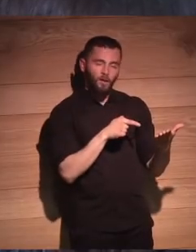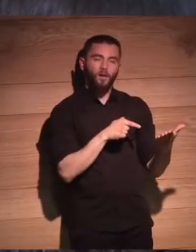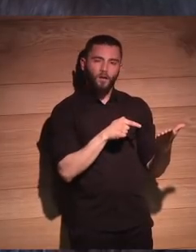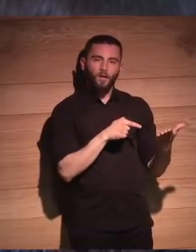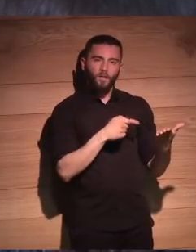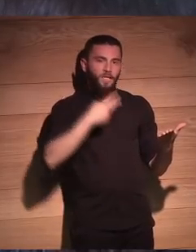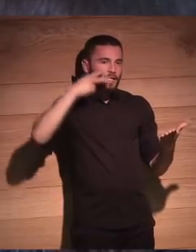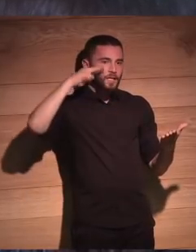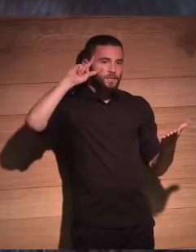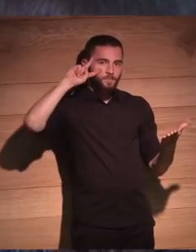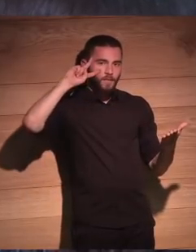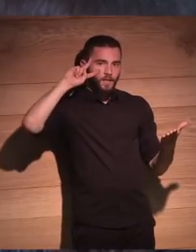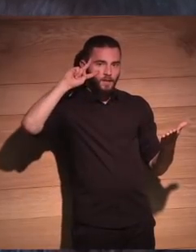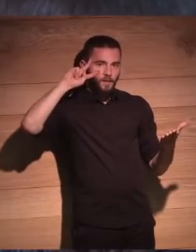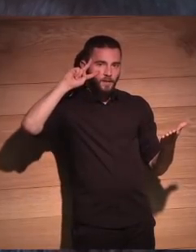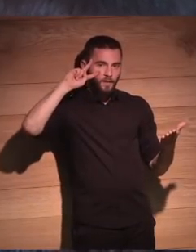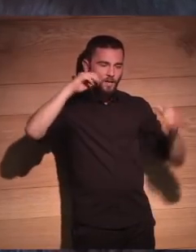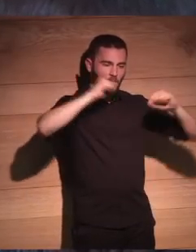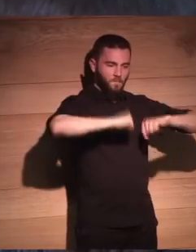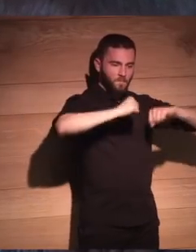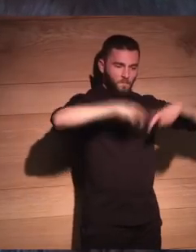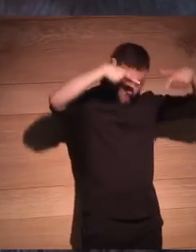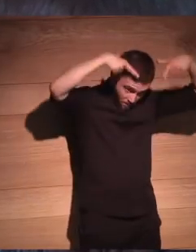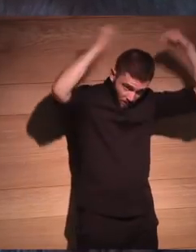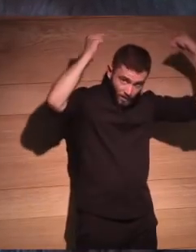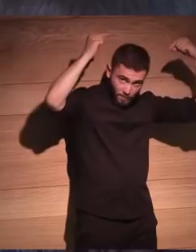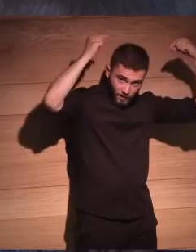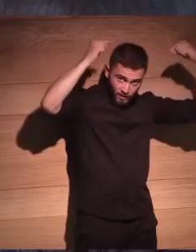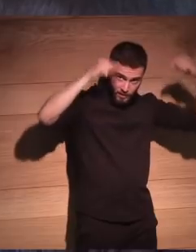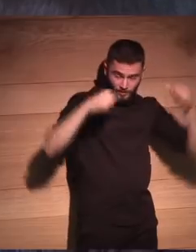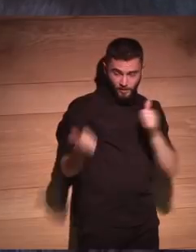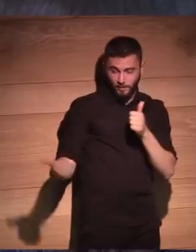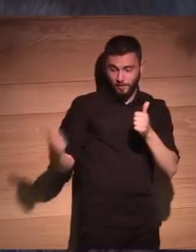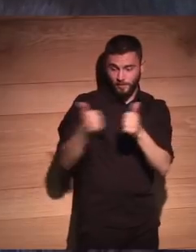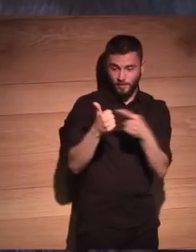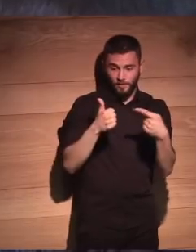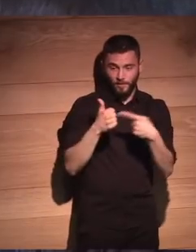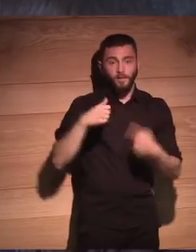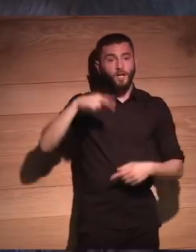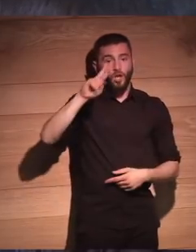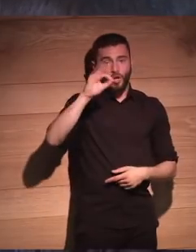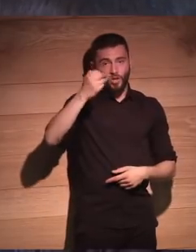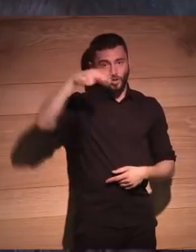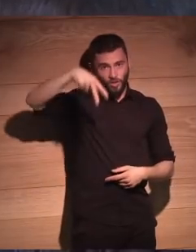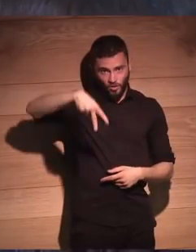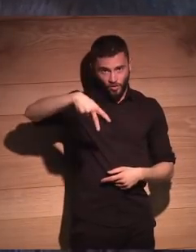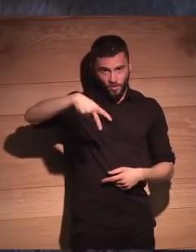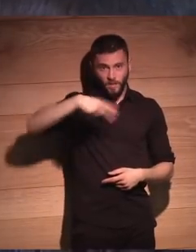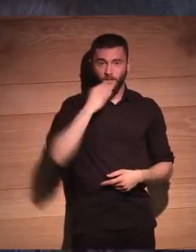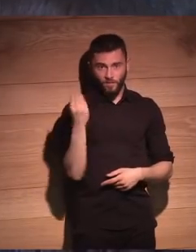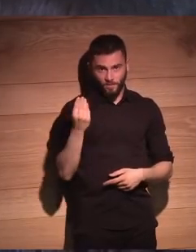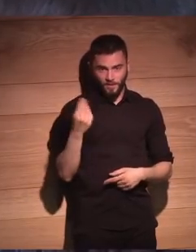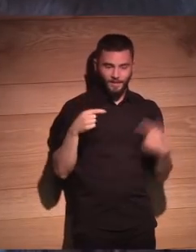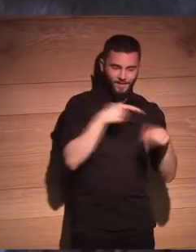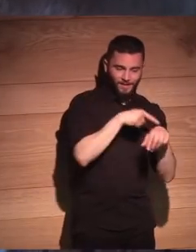la experiencia de ser acogido por ese hombre mayor, que mayor en sabiduría, en edad, en gobierno, en todo, que me dicta el camino a